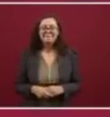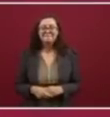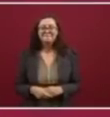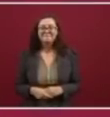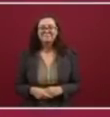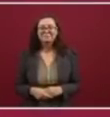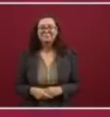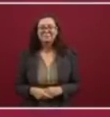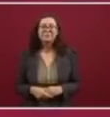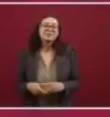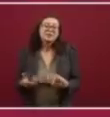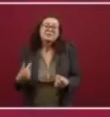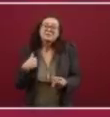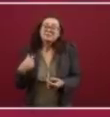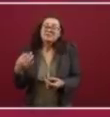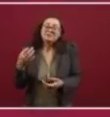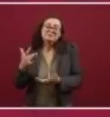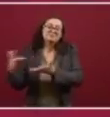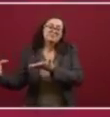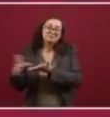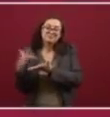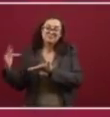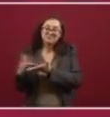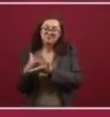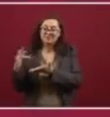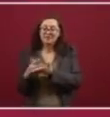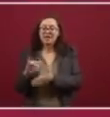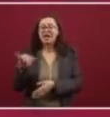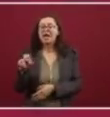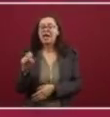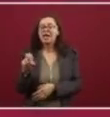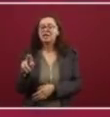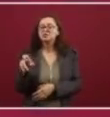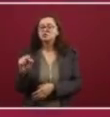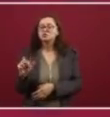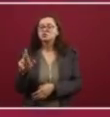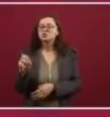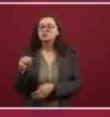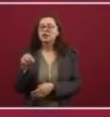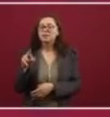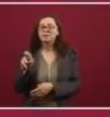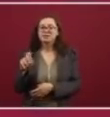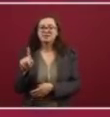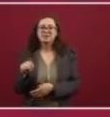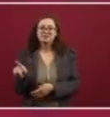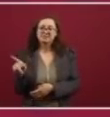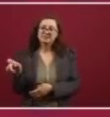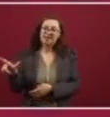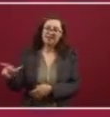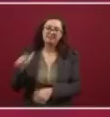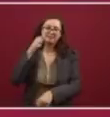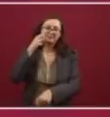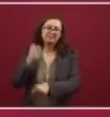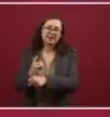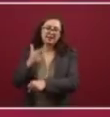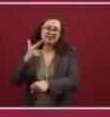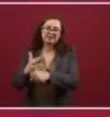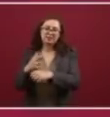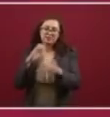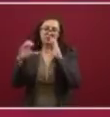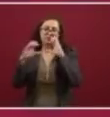en Jesús Ramírez, que es el secretario de Comunicación, que lo